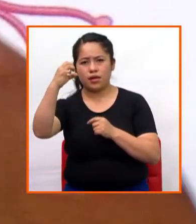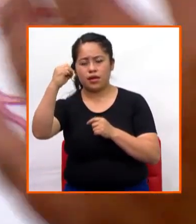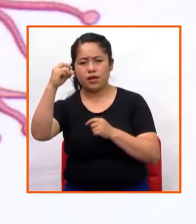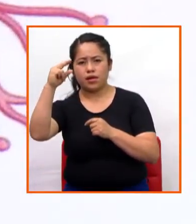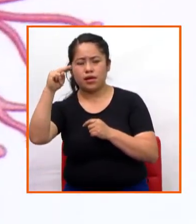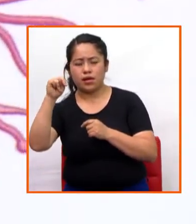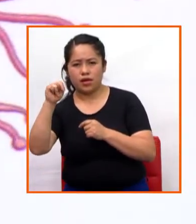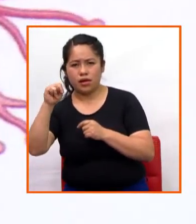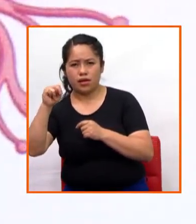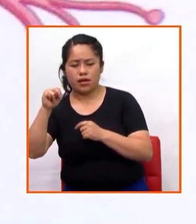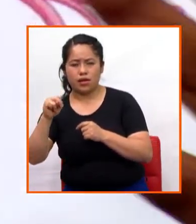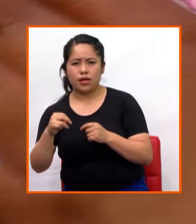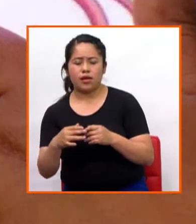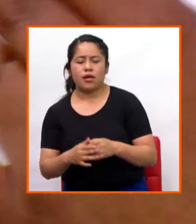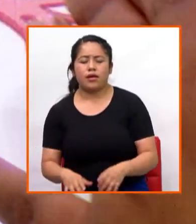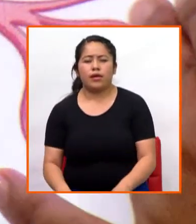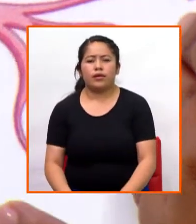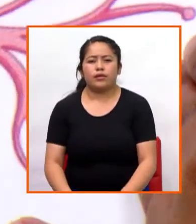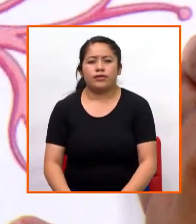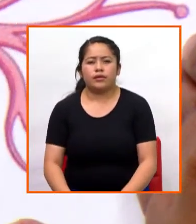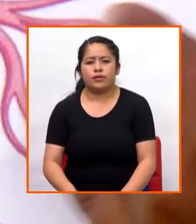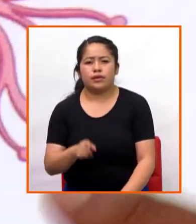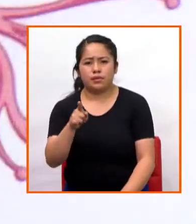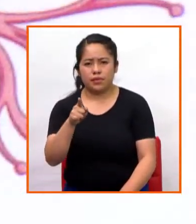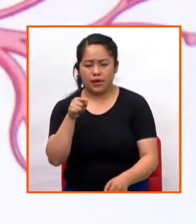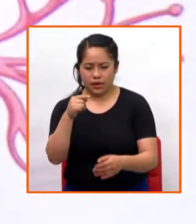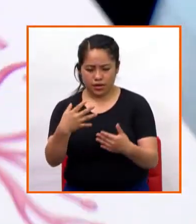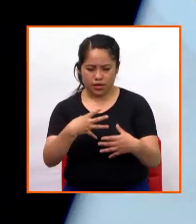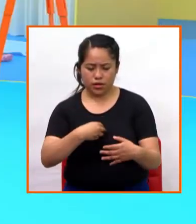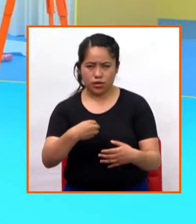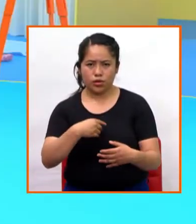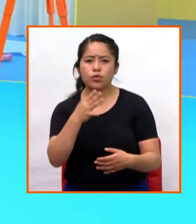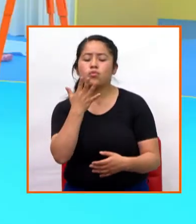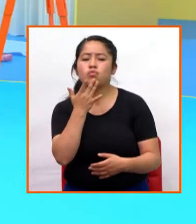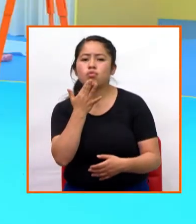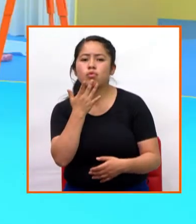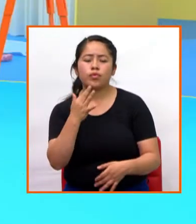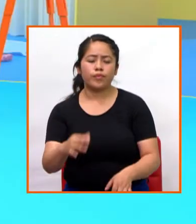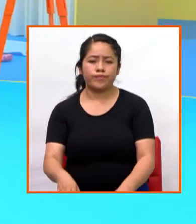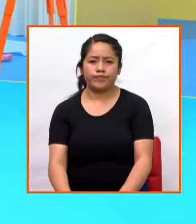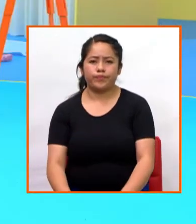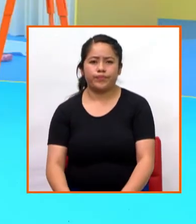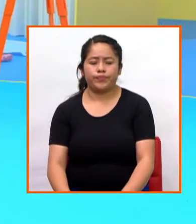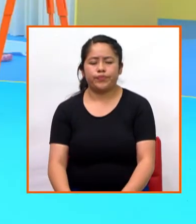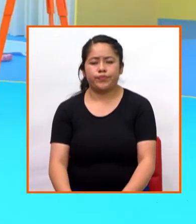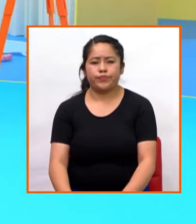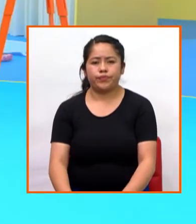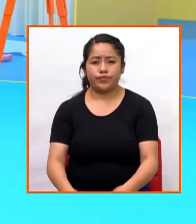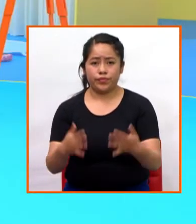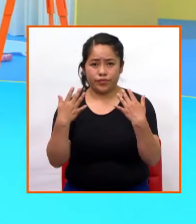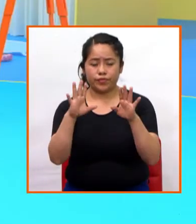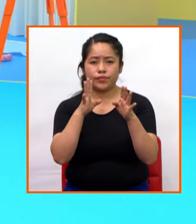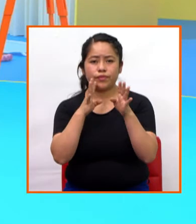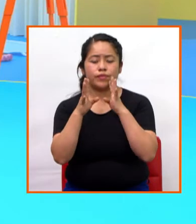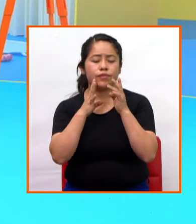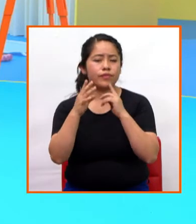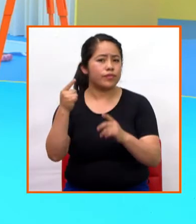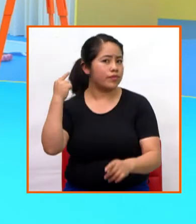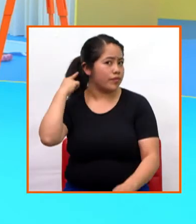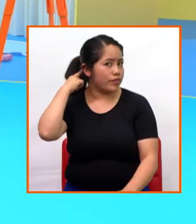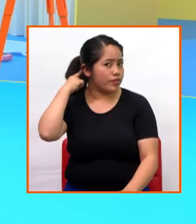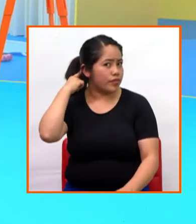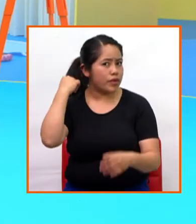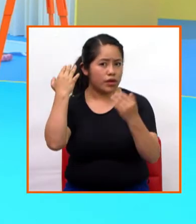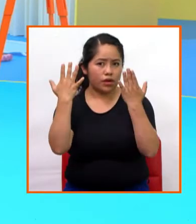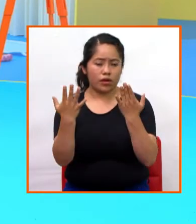sustancia lipoproteica de la que hablamos, le da esa coloración. Bien, ahora que ya hemos hablado de lo que es el encéfalo, vamos a hablar del